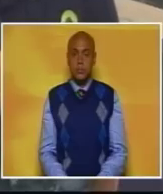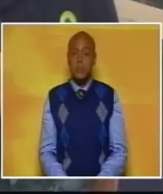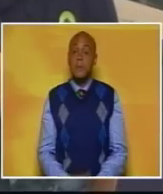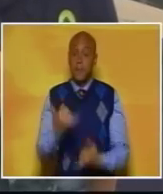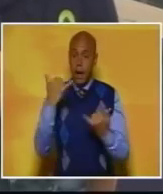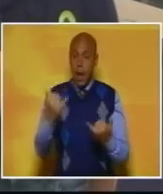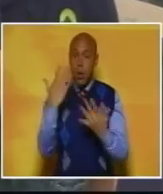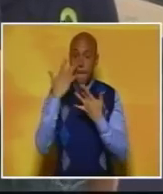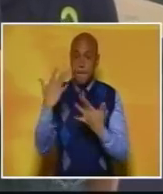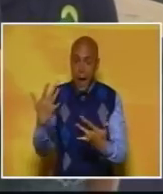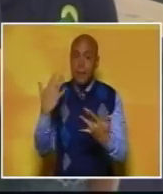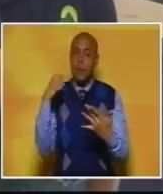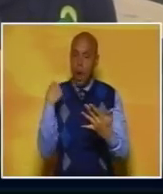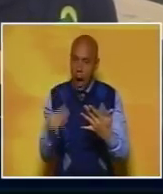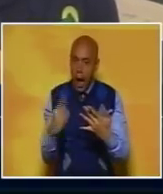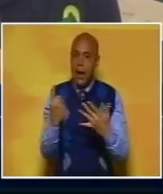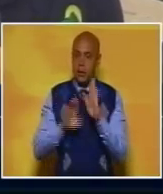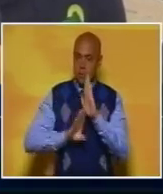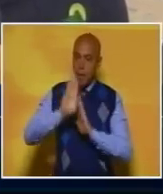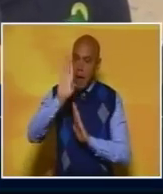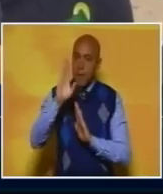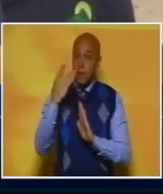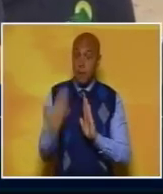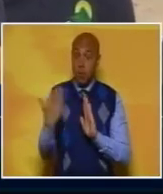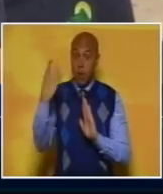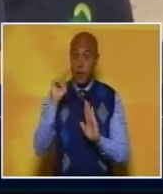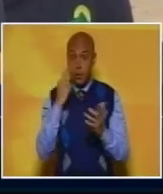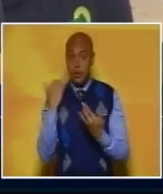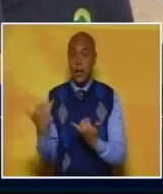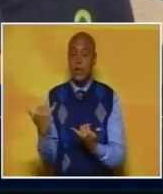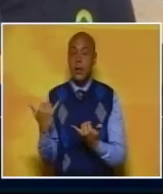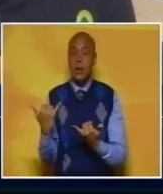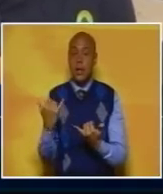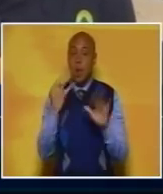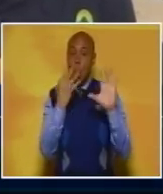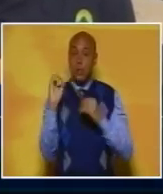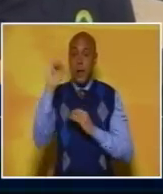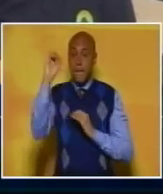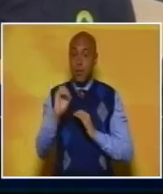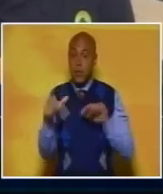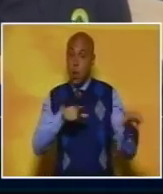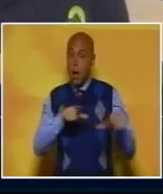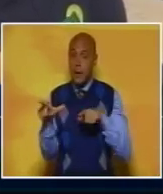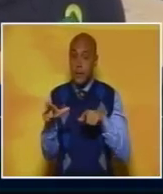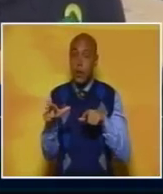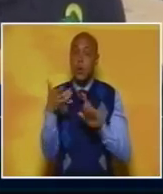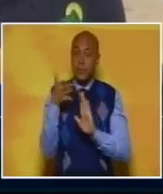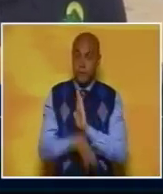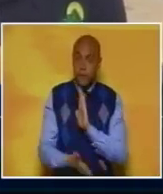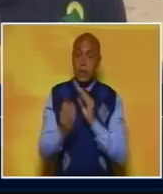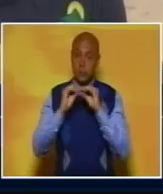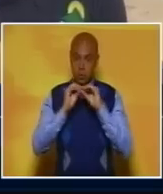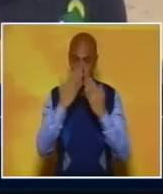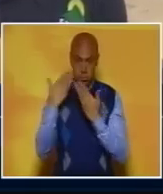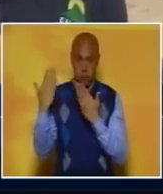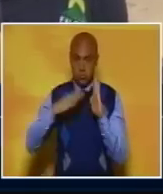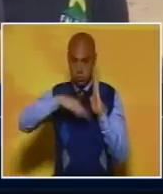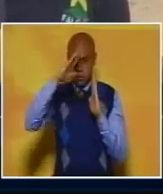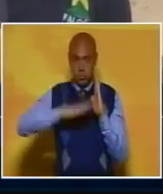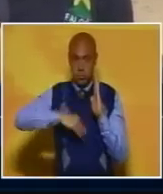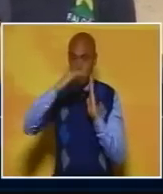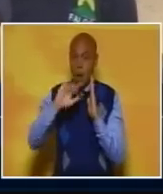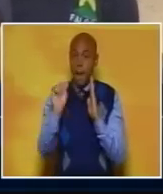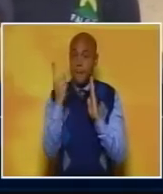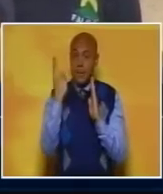Estamos viendo los avances importantes que ya tenemos en un 80% de culminación de la obra de esta